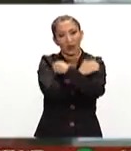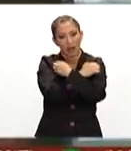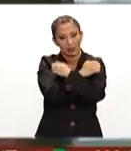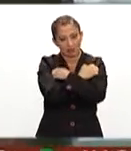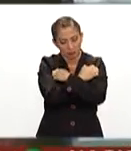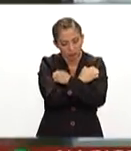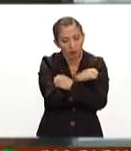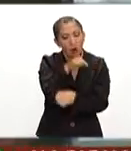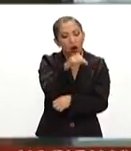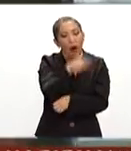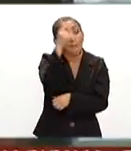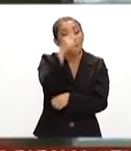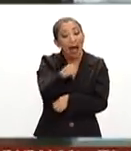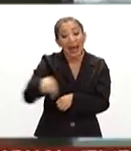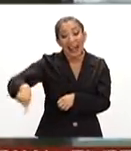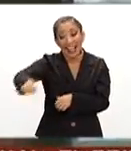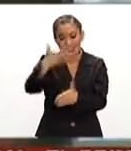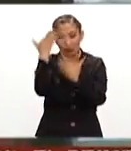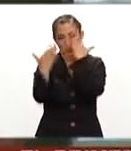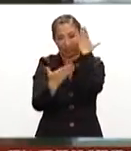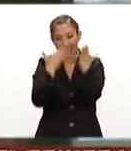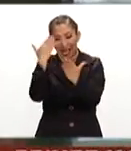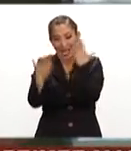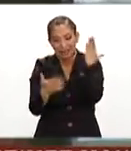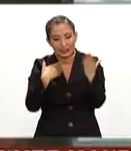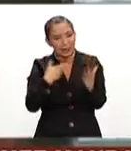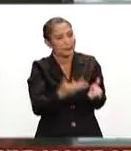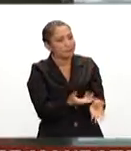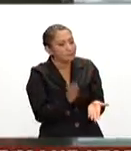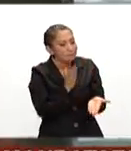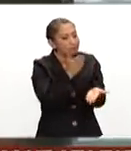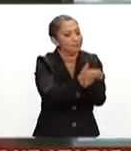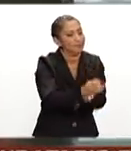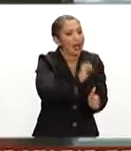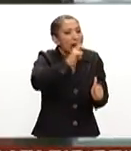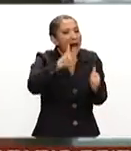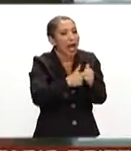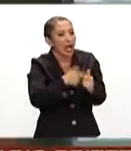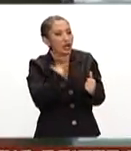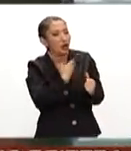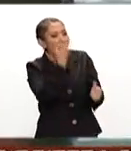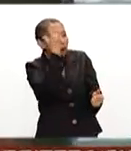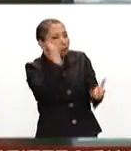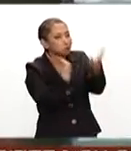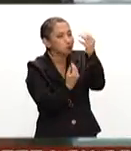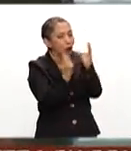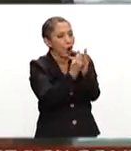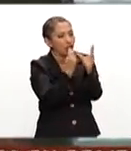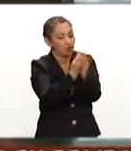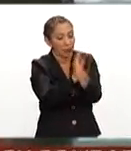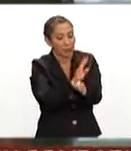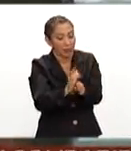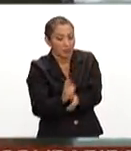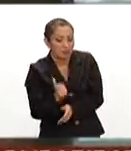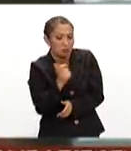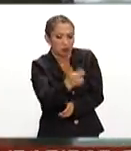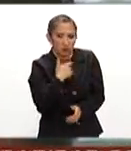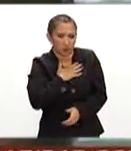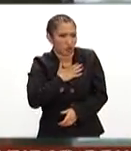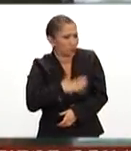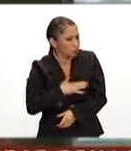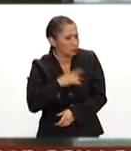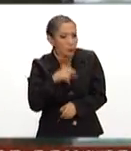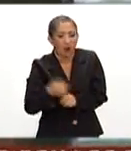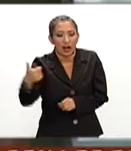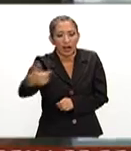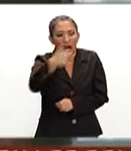Educación Pública, a fin de que los estudiantes que toman algún tipo de capacitación se beneficien pagando lo justo